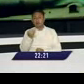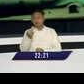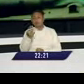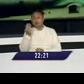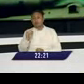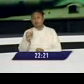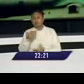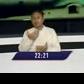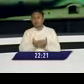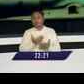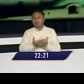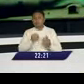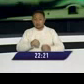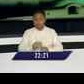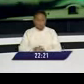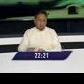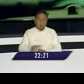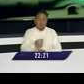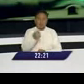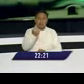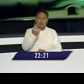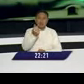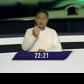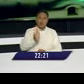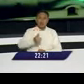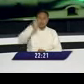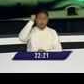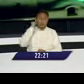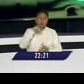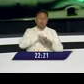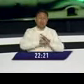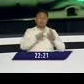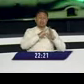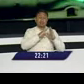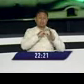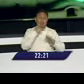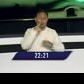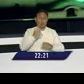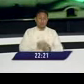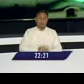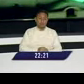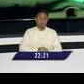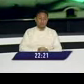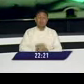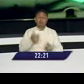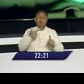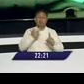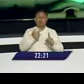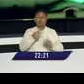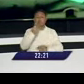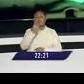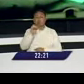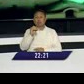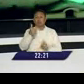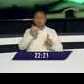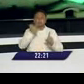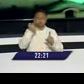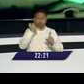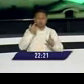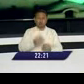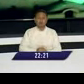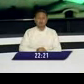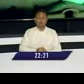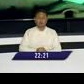como evidencia de la millonaria suma de dinero hallada en la casa de un hombre que fue asesinado con 20 disparos en la